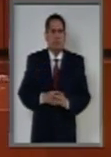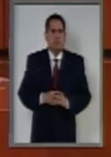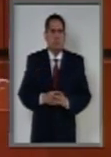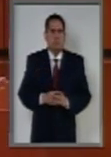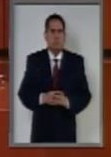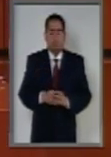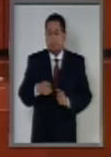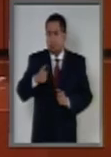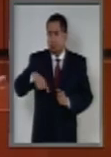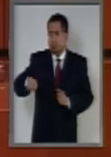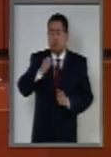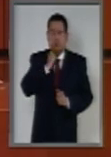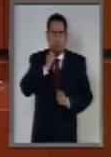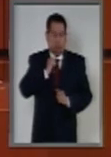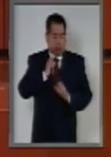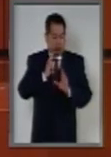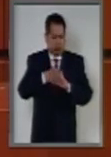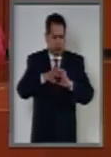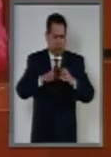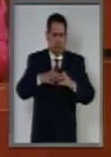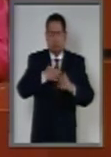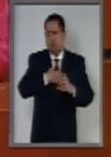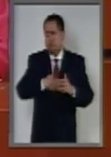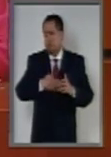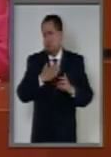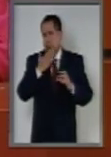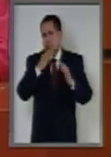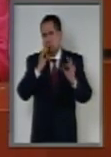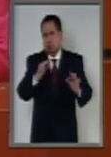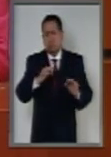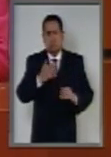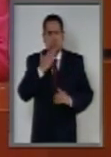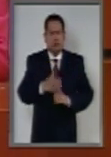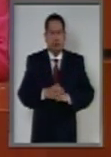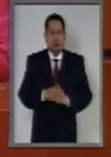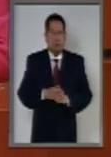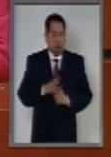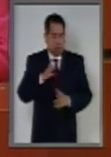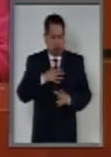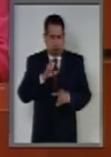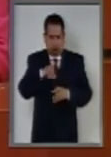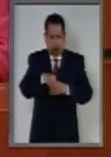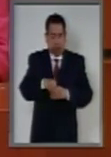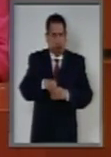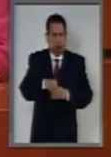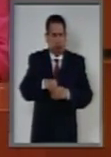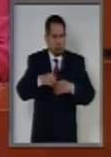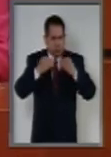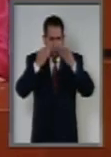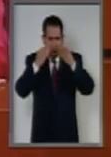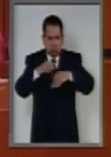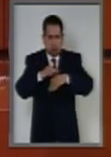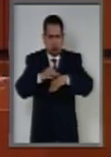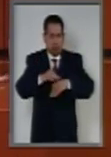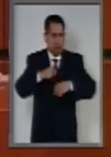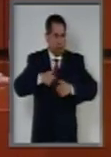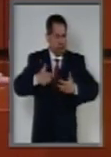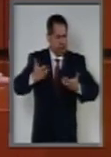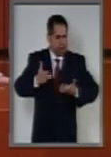de este Senado y ser parte y testigo y precursor y